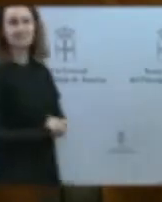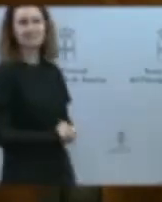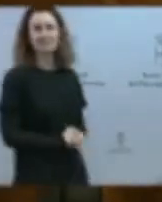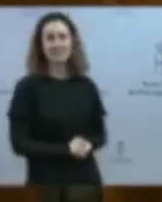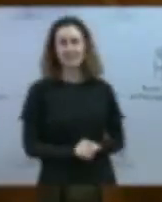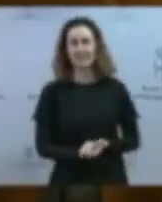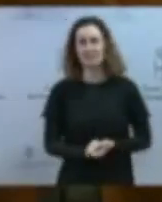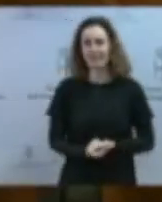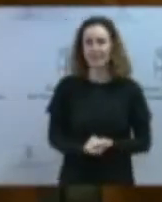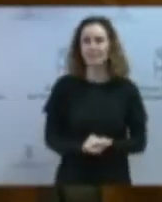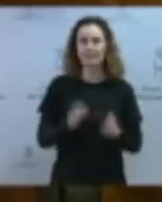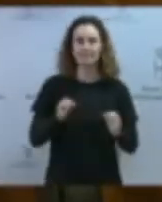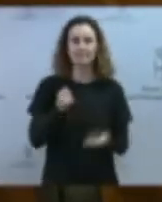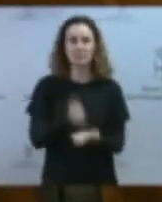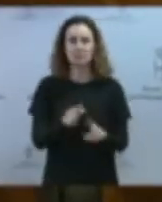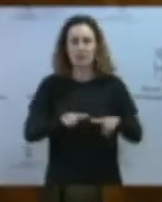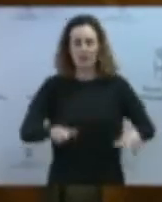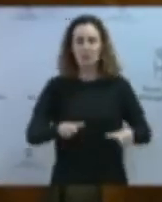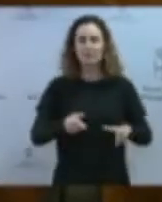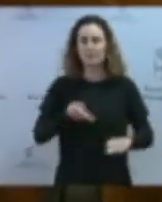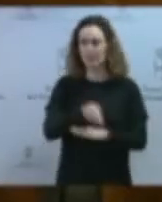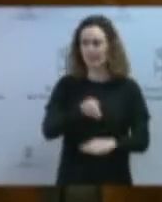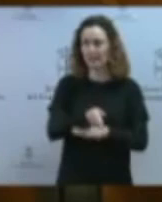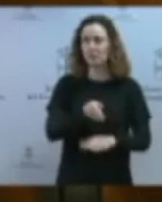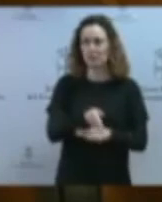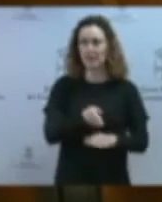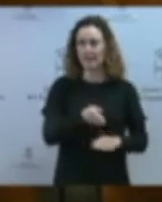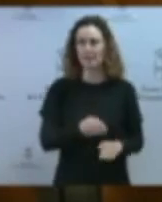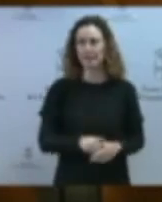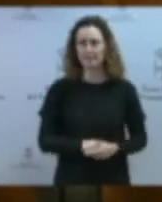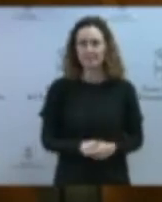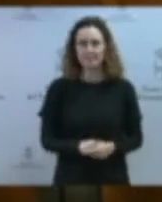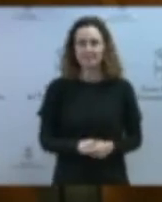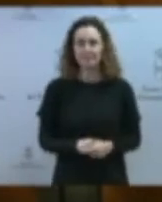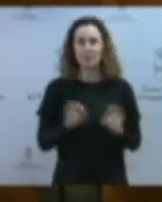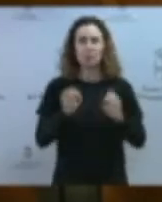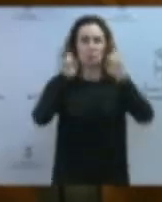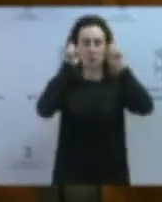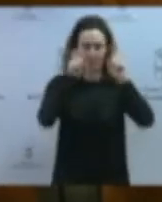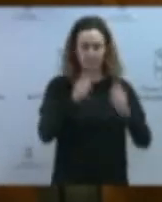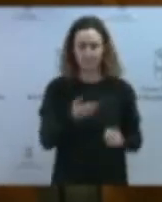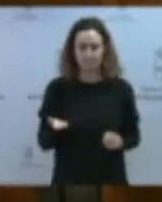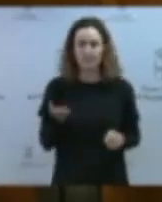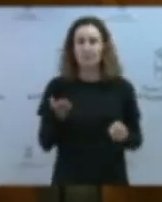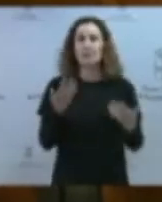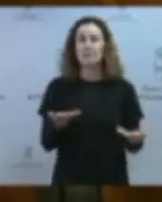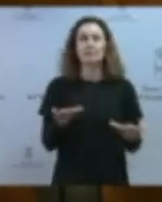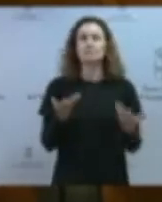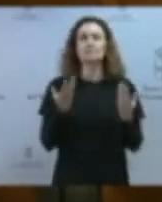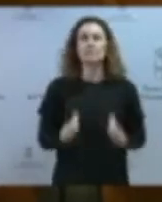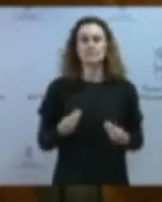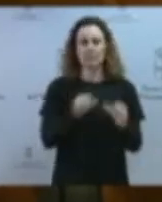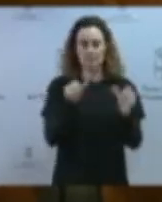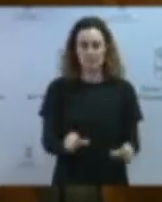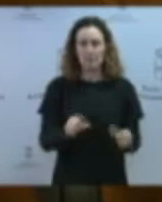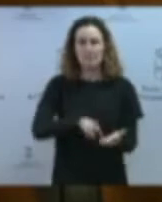presencialidad educativa, para asegurar la calidad educativa. Pero de igual forma también lo vamos a hacer con el Sistema Nacional de Salud, con nuestro sistema de salud del